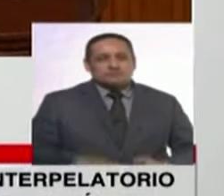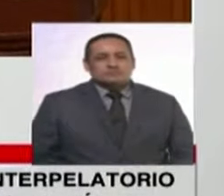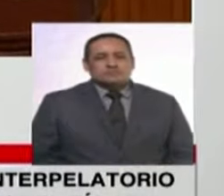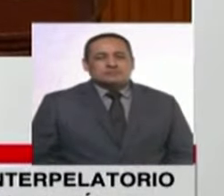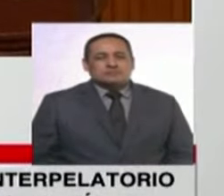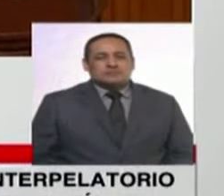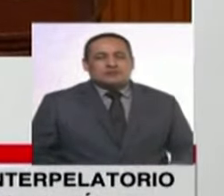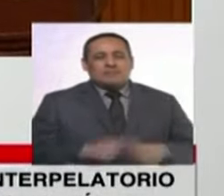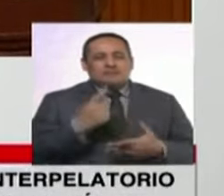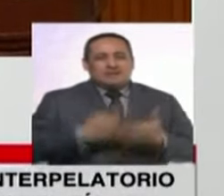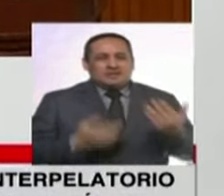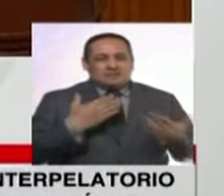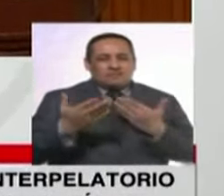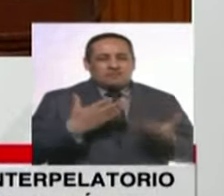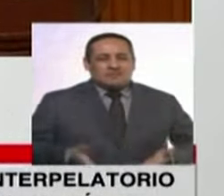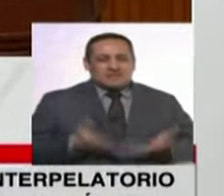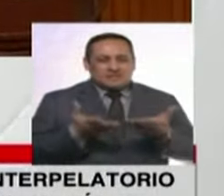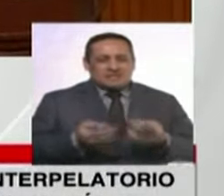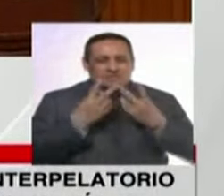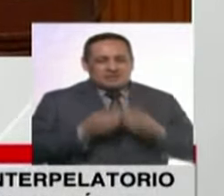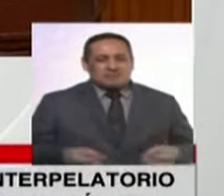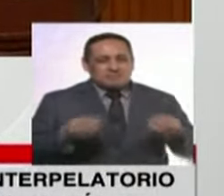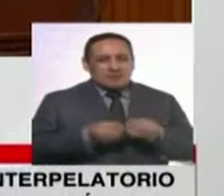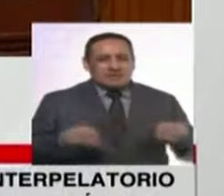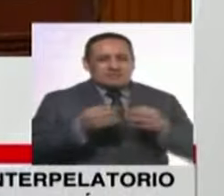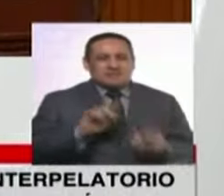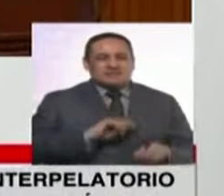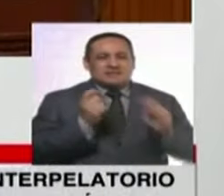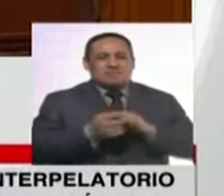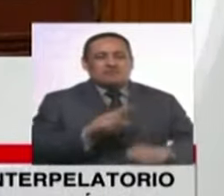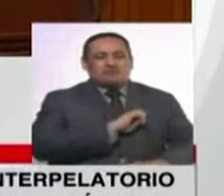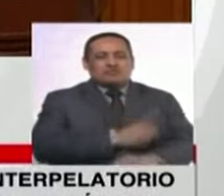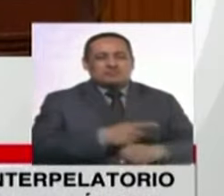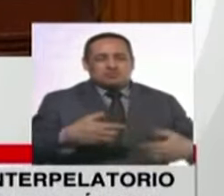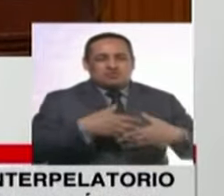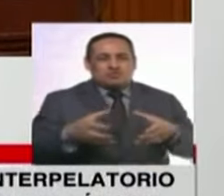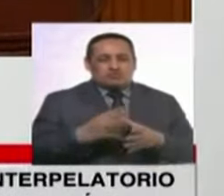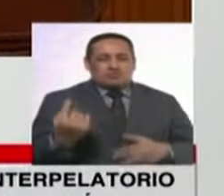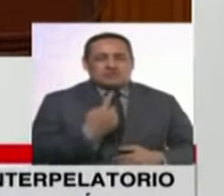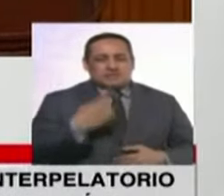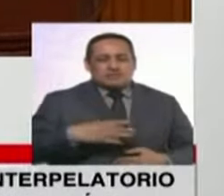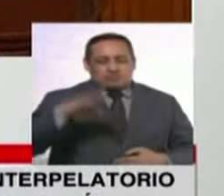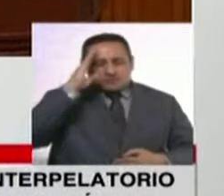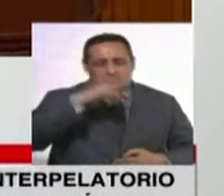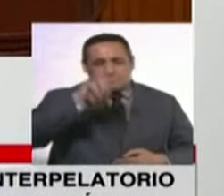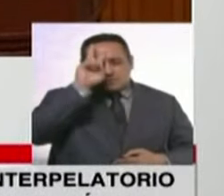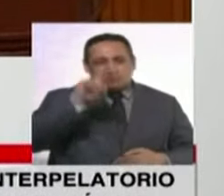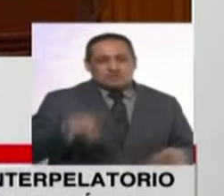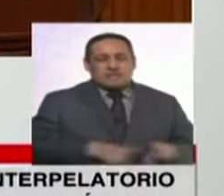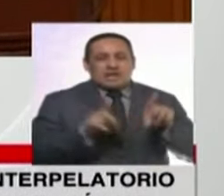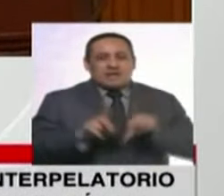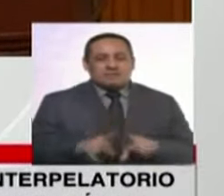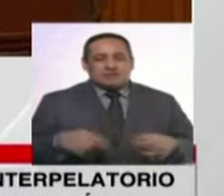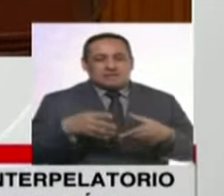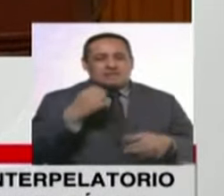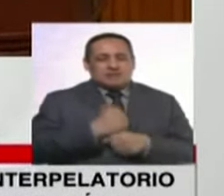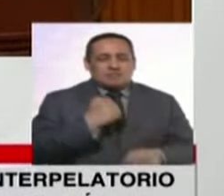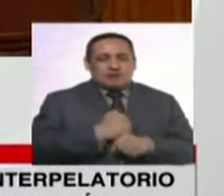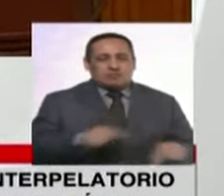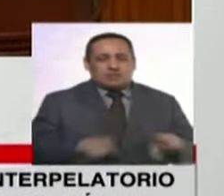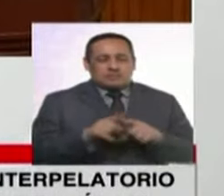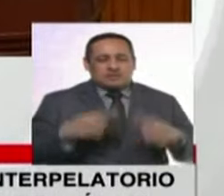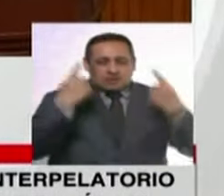Perú De qué manera contribuyen esto reiterados cambios en el fortalecimiento institucional de la Policía Nacional del Perú y en la ejecución